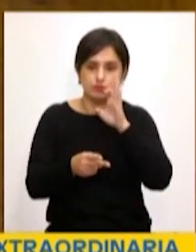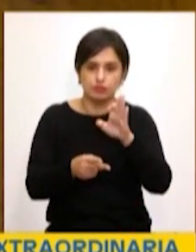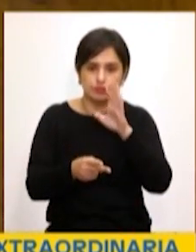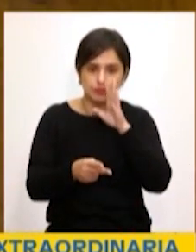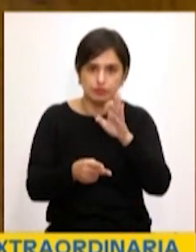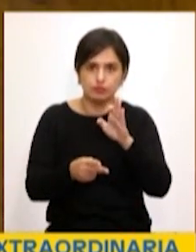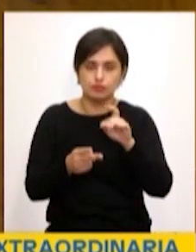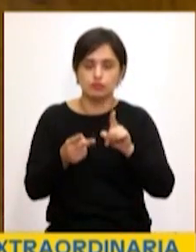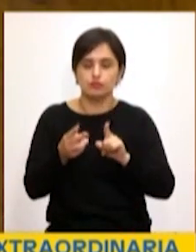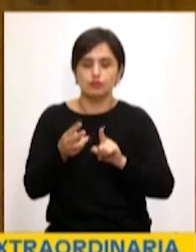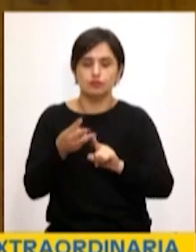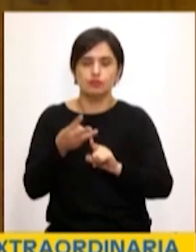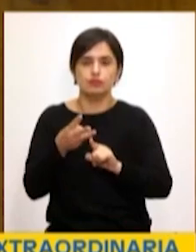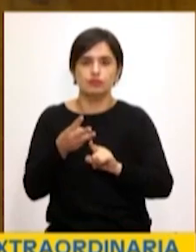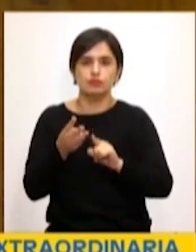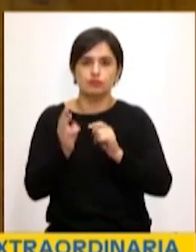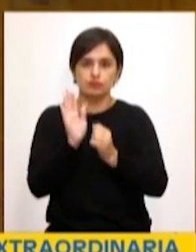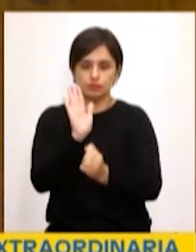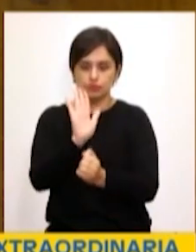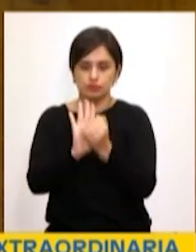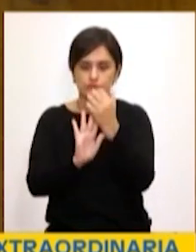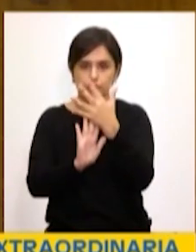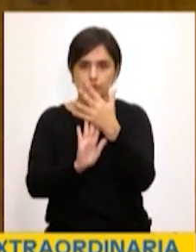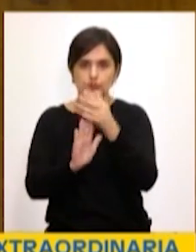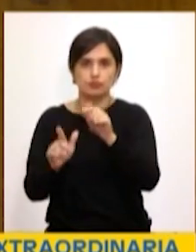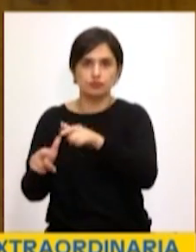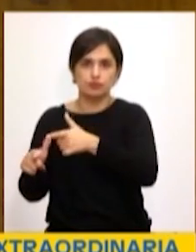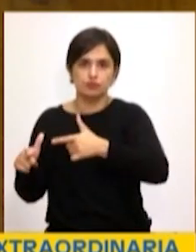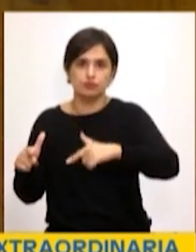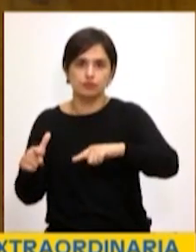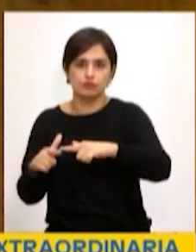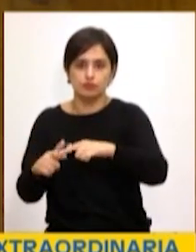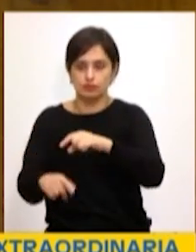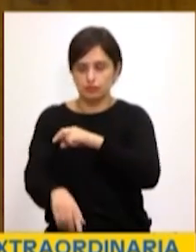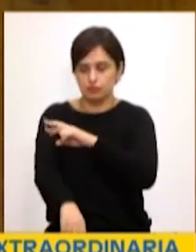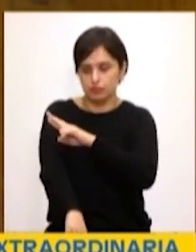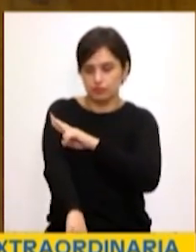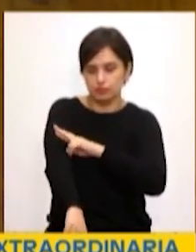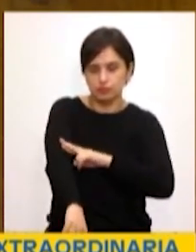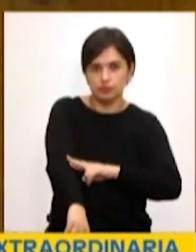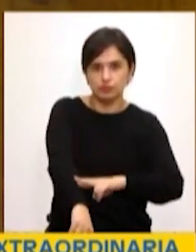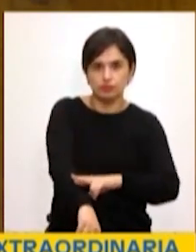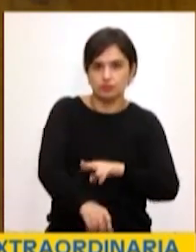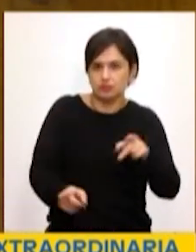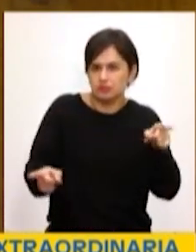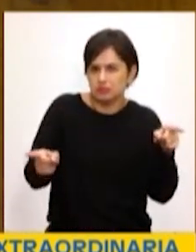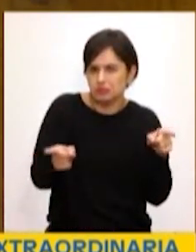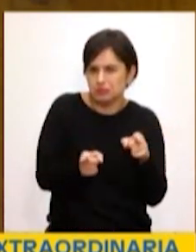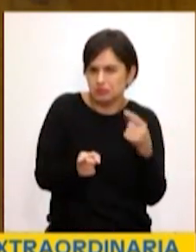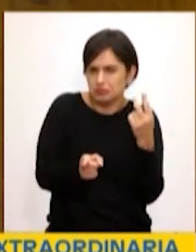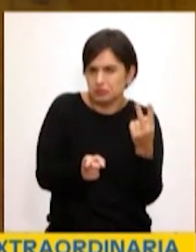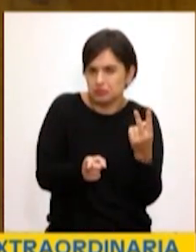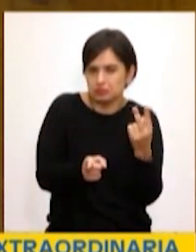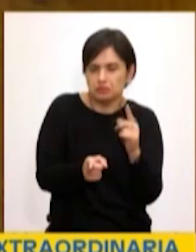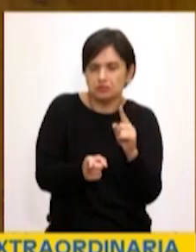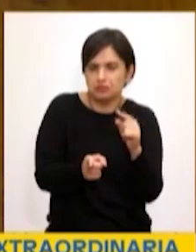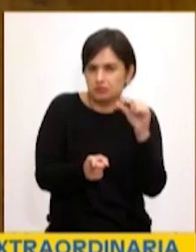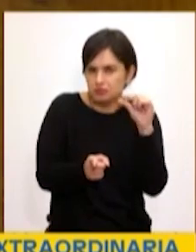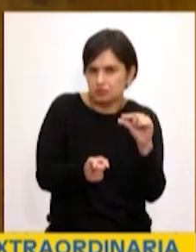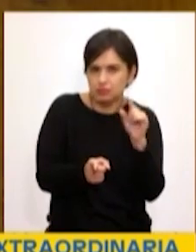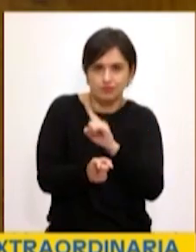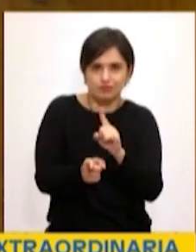lagos cuando uno habla de macrozona Sur como que está acotado un espacio específico pero aquí estamos hablando de